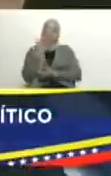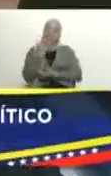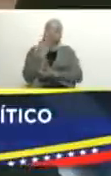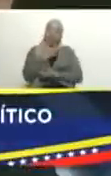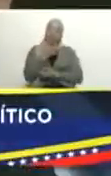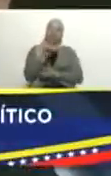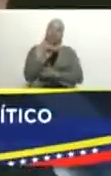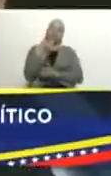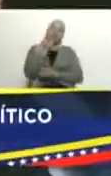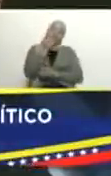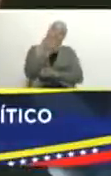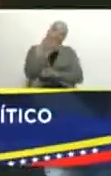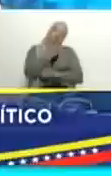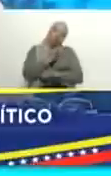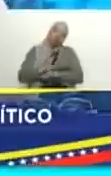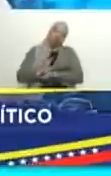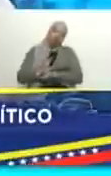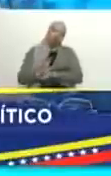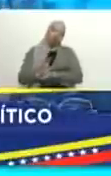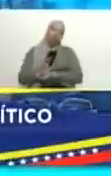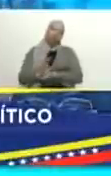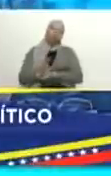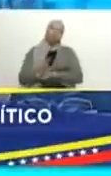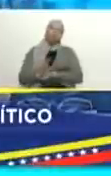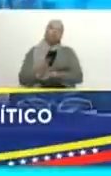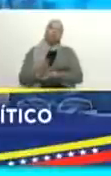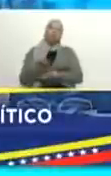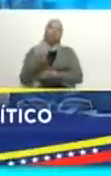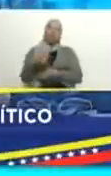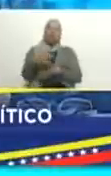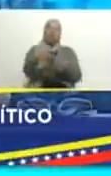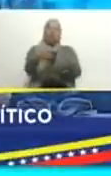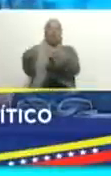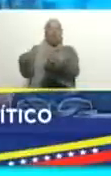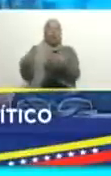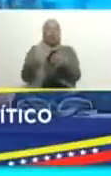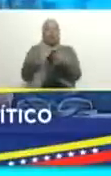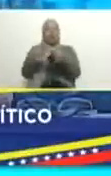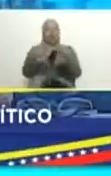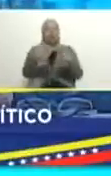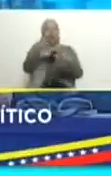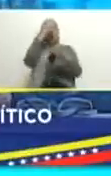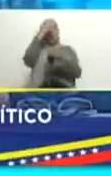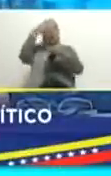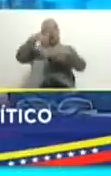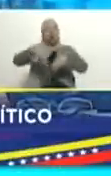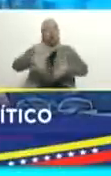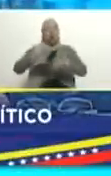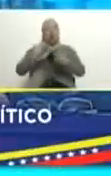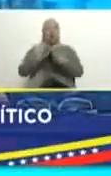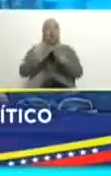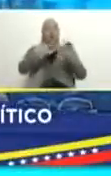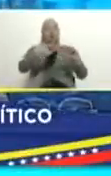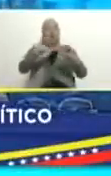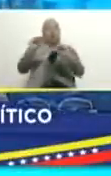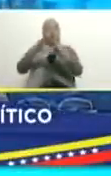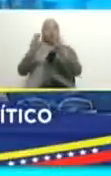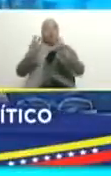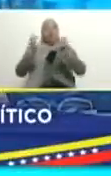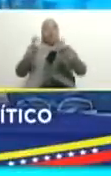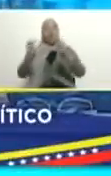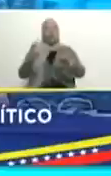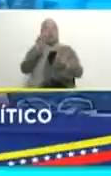Bueno, ha surgido un conjunto de consenso, compañero. Yo les pido que todos trabajen estos temas